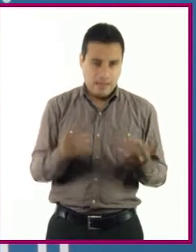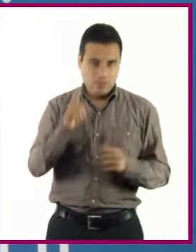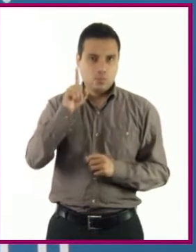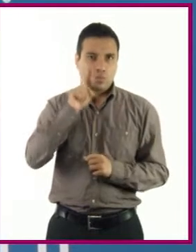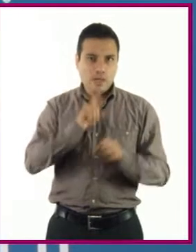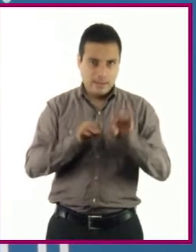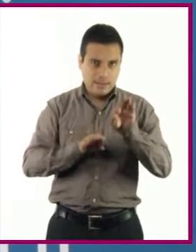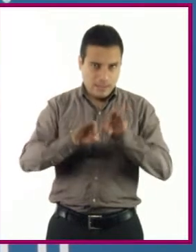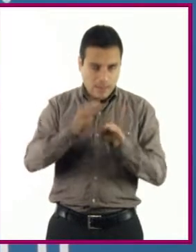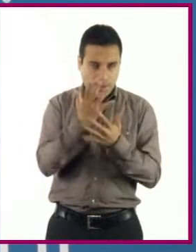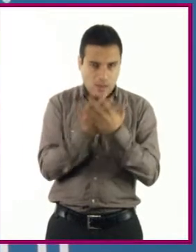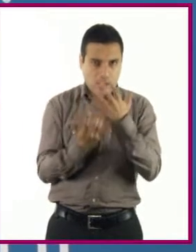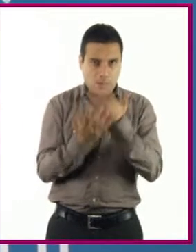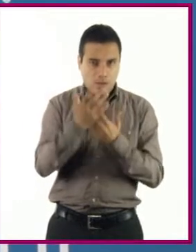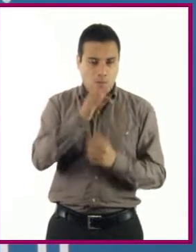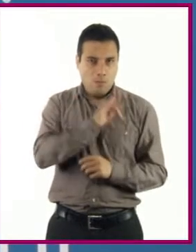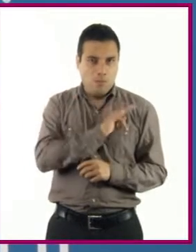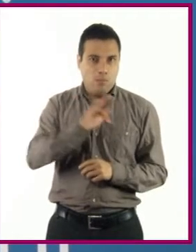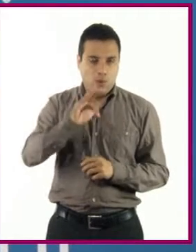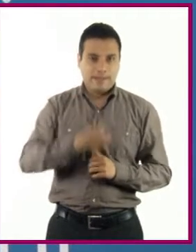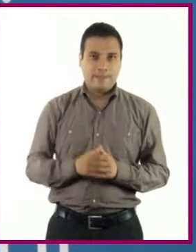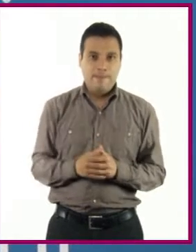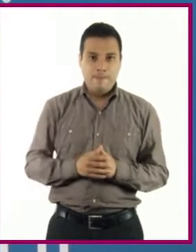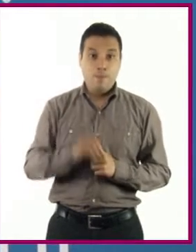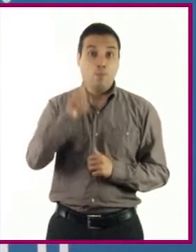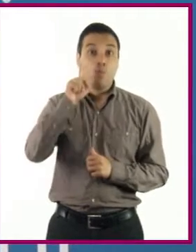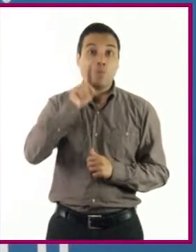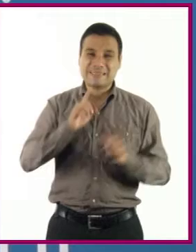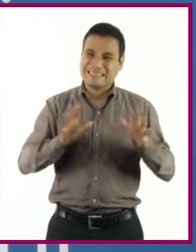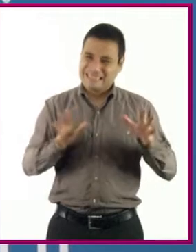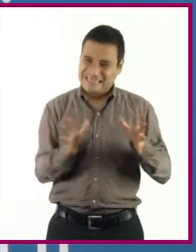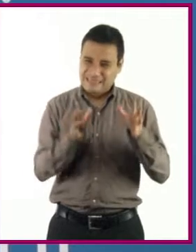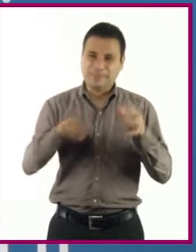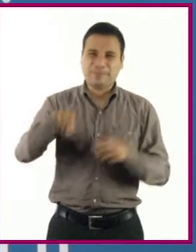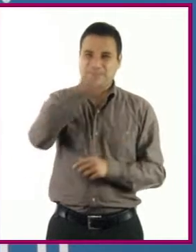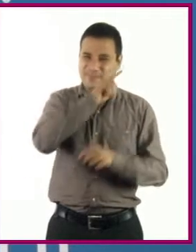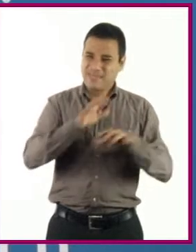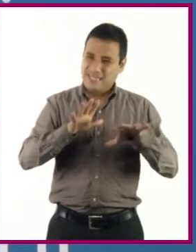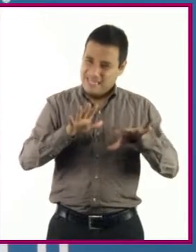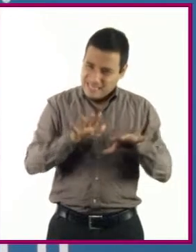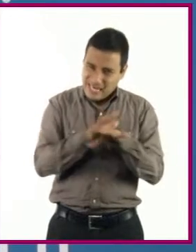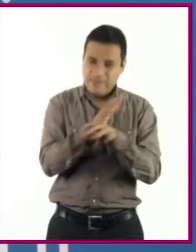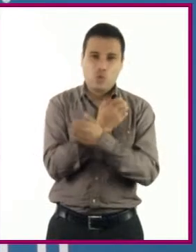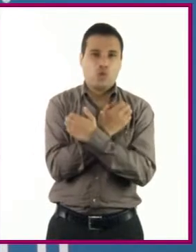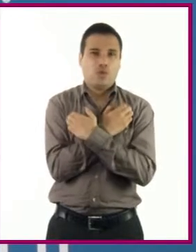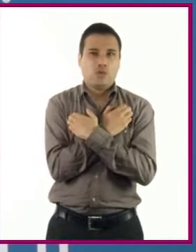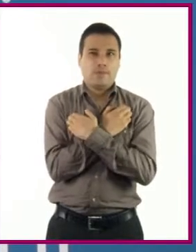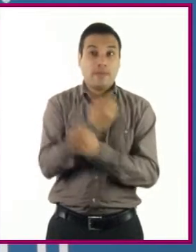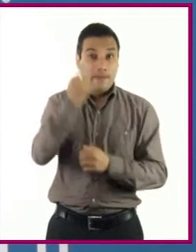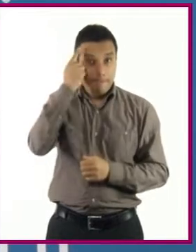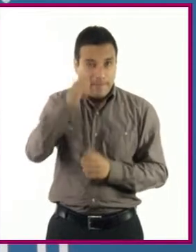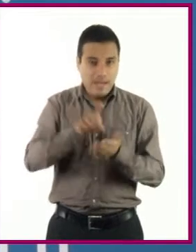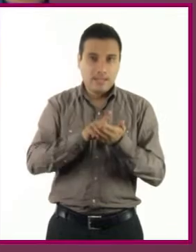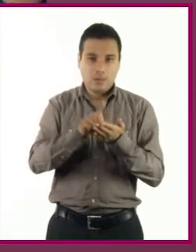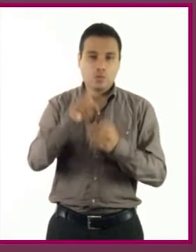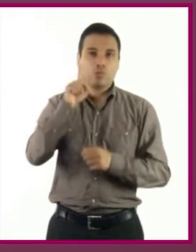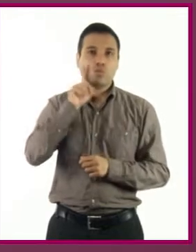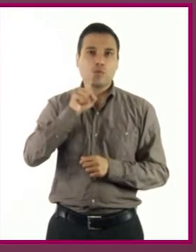trabajo. Razón por la cual llama al cambio social y educativo para asegurar los derechos de la